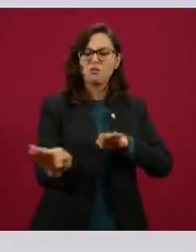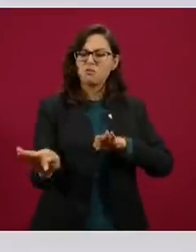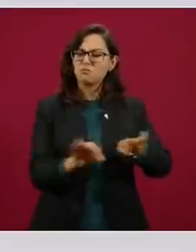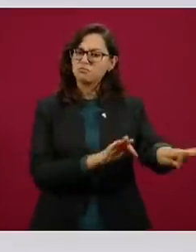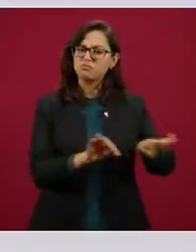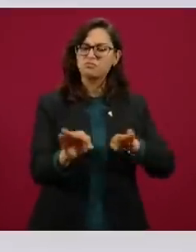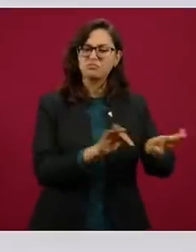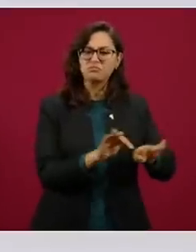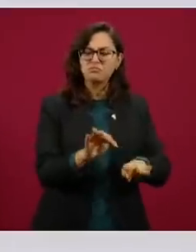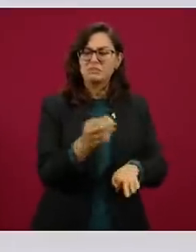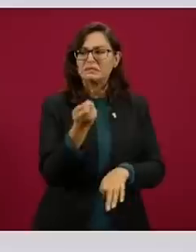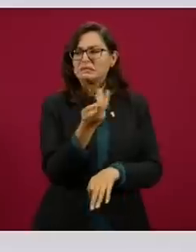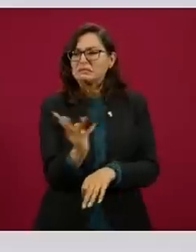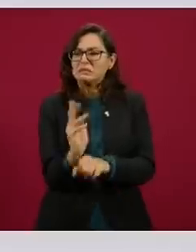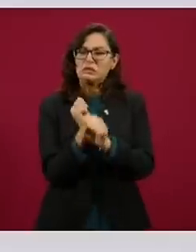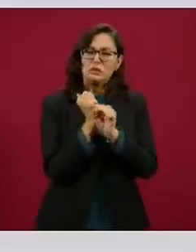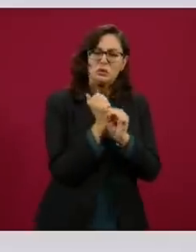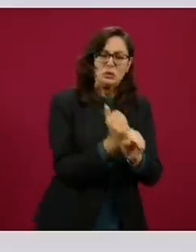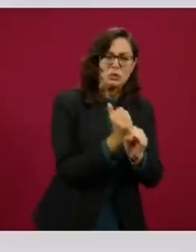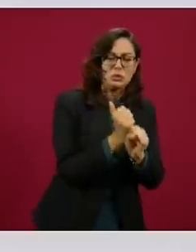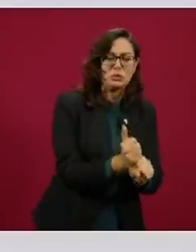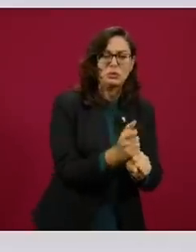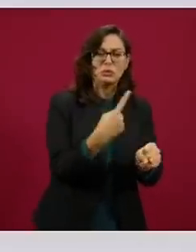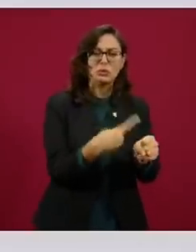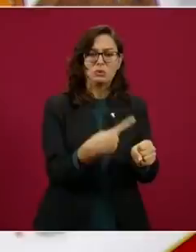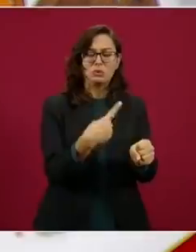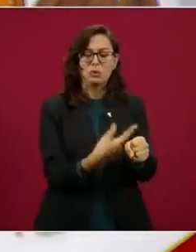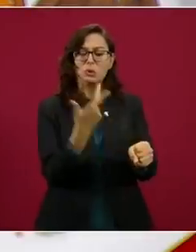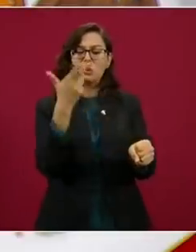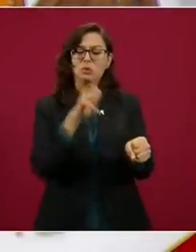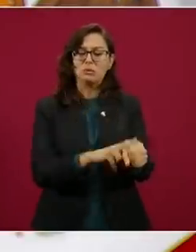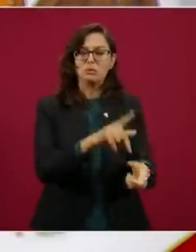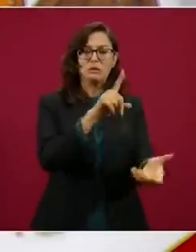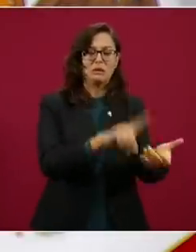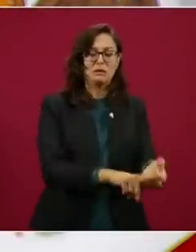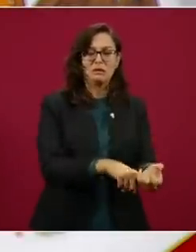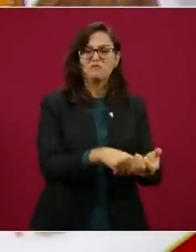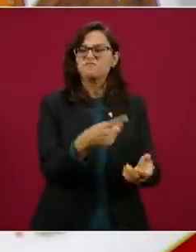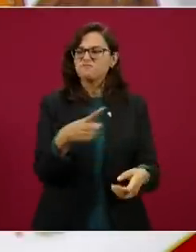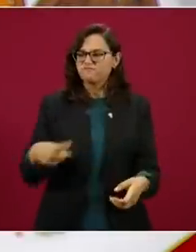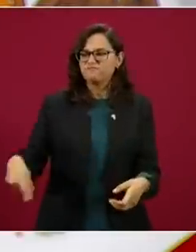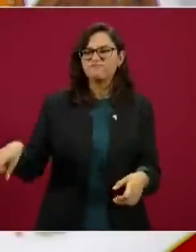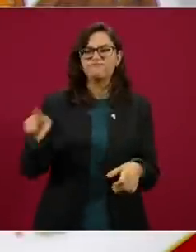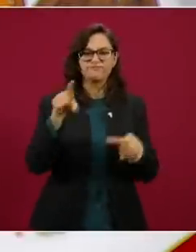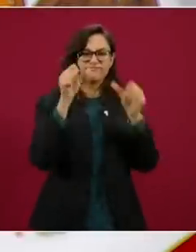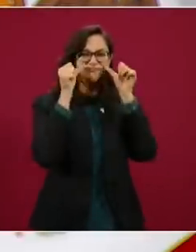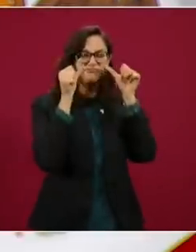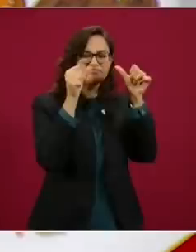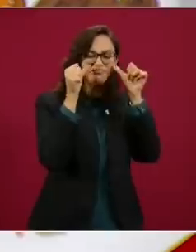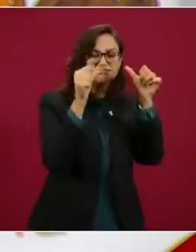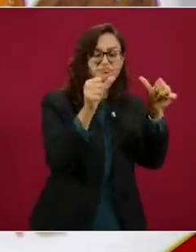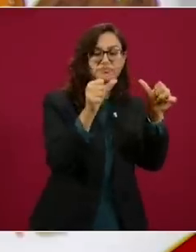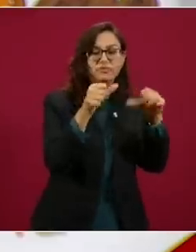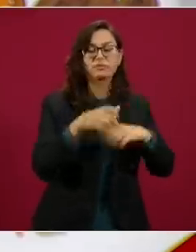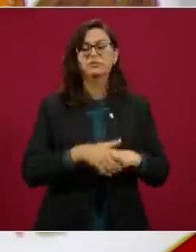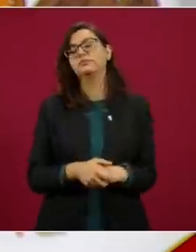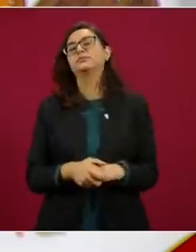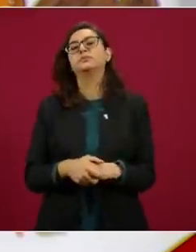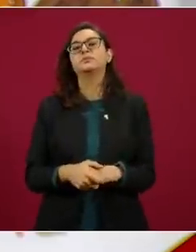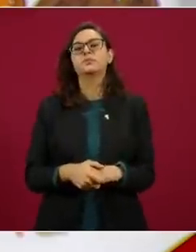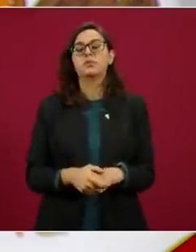consecuencias de la enfermedad en hospitales y centros de salud las y los condecorados